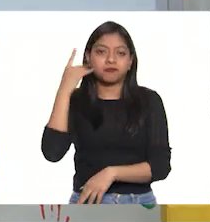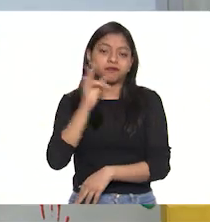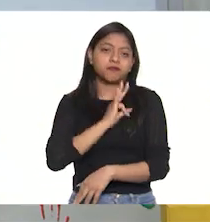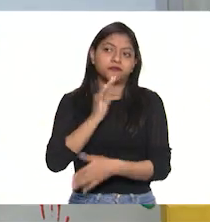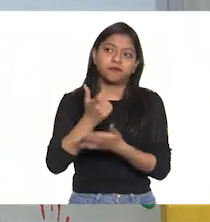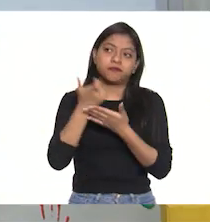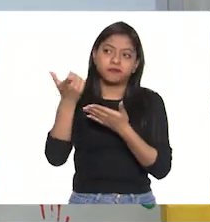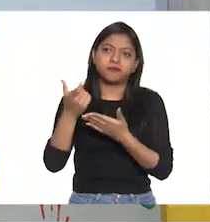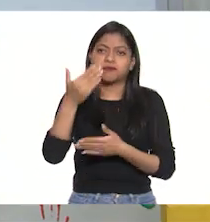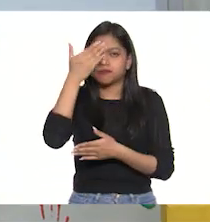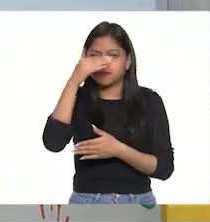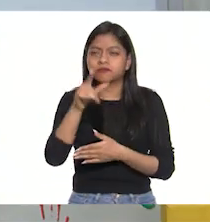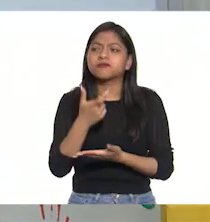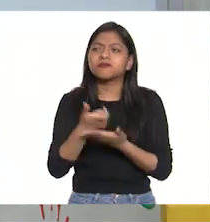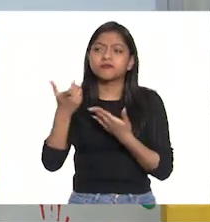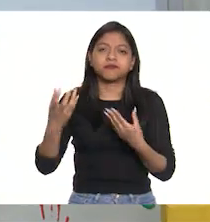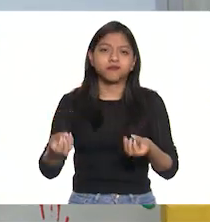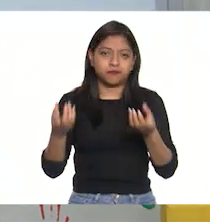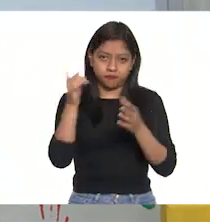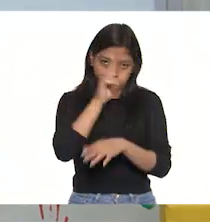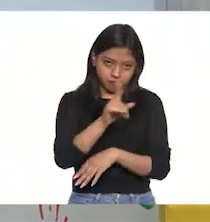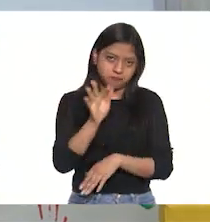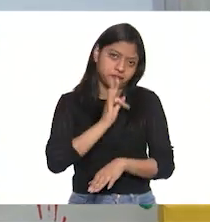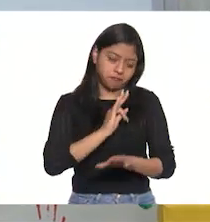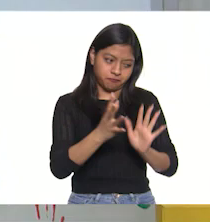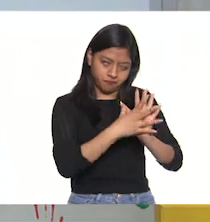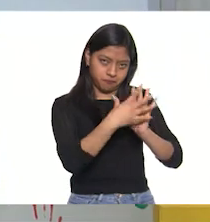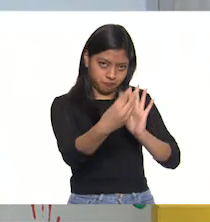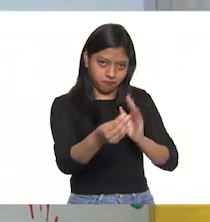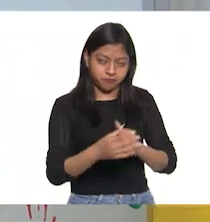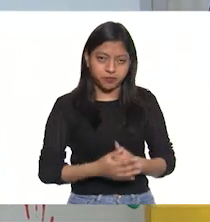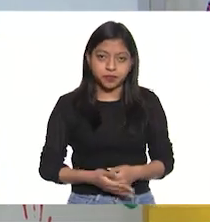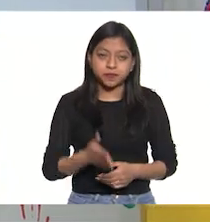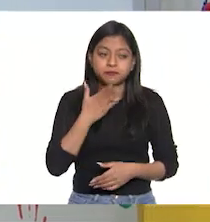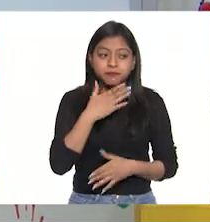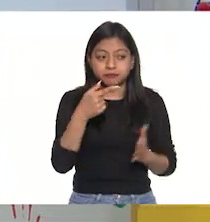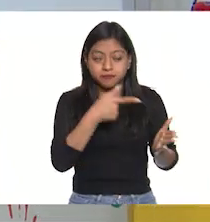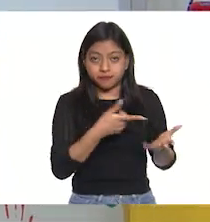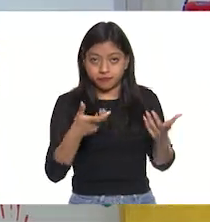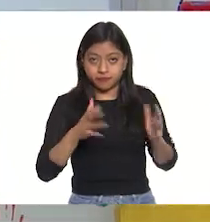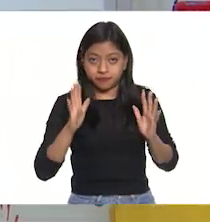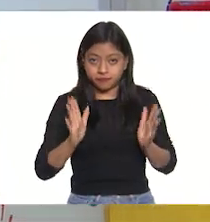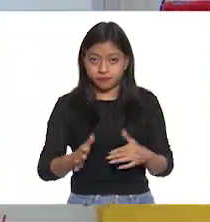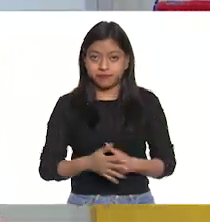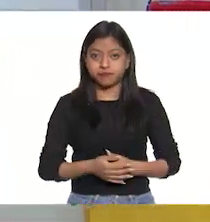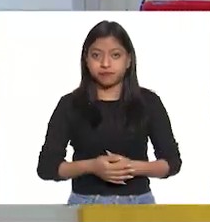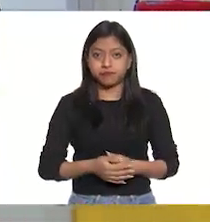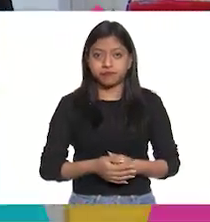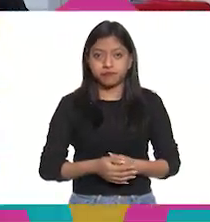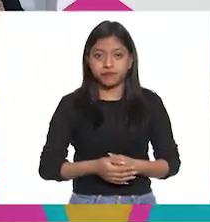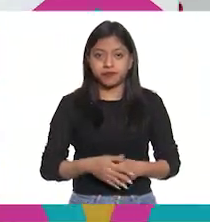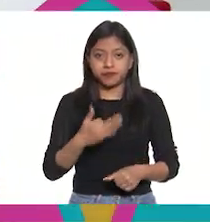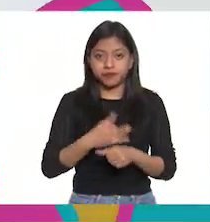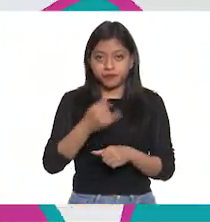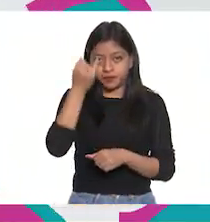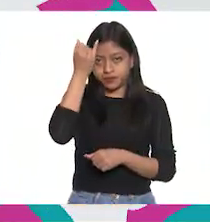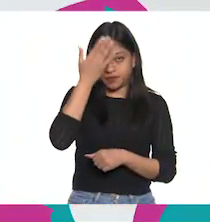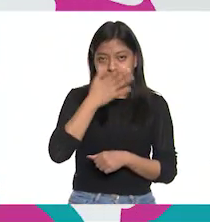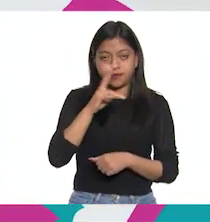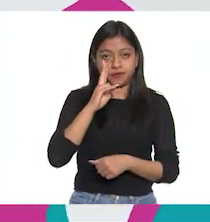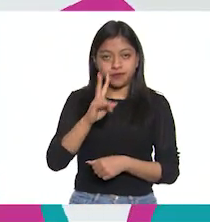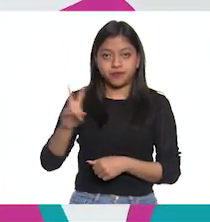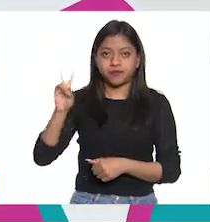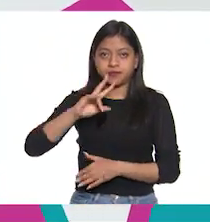para saber cuánto se va a pagar. Ajá. ¿Sí? Bueno, ya vimos cómo lo hizo Ale y ahora vamos a ver la siguiente imagen